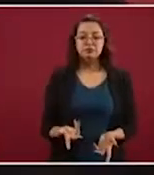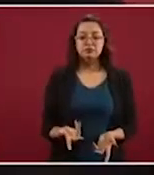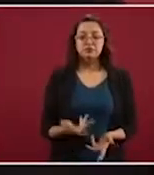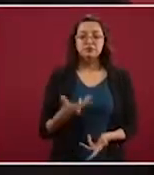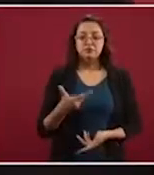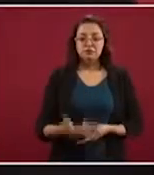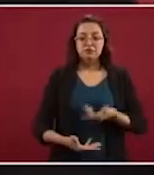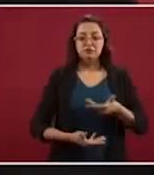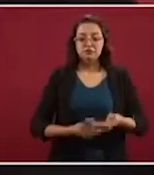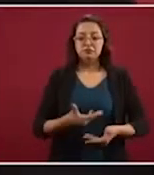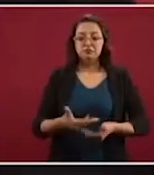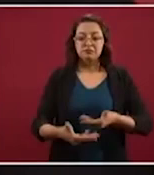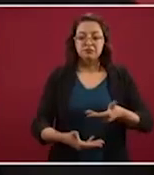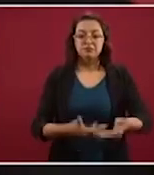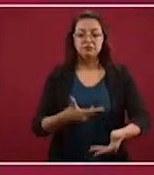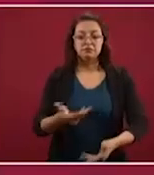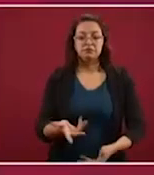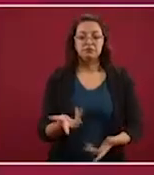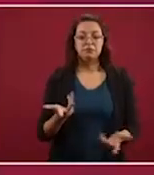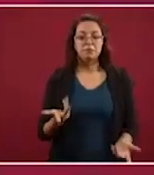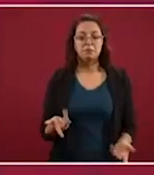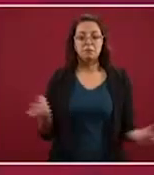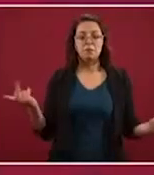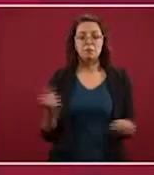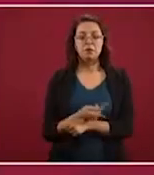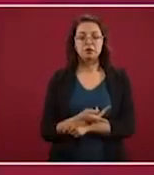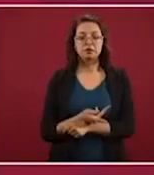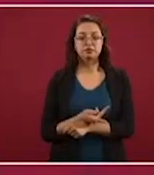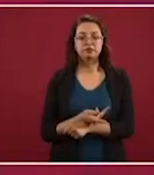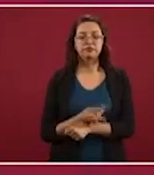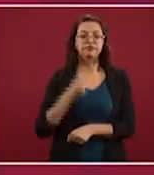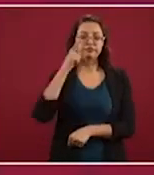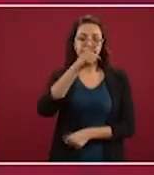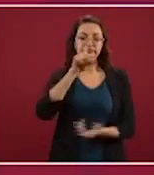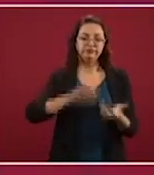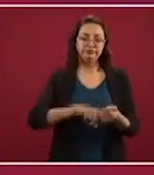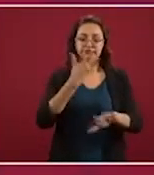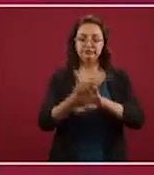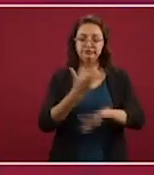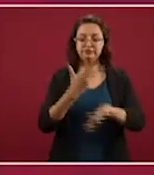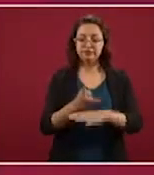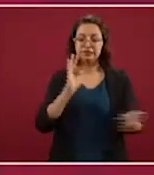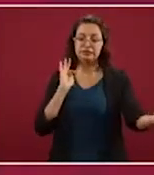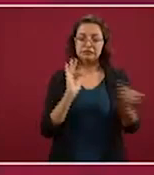se va a acercar la decisión a los procesos electorales,